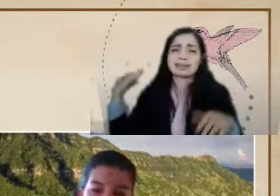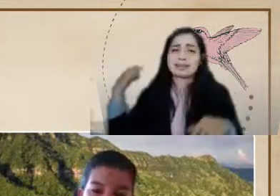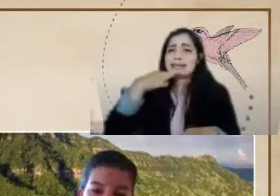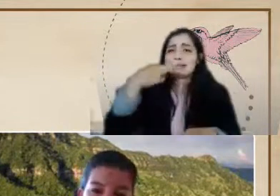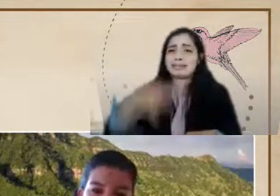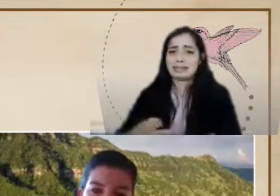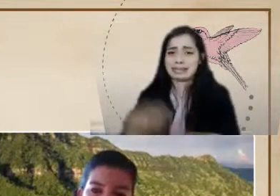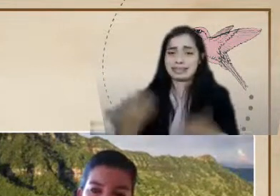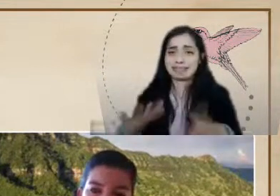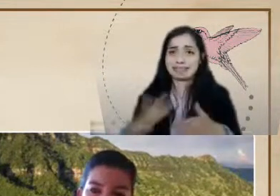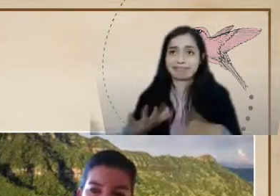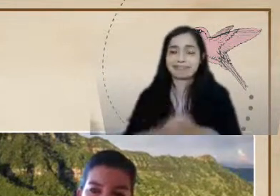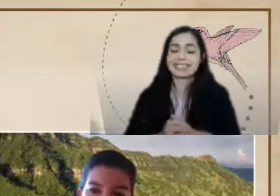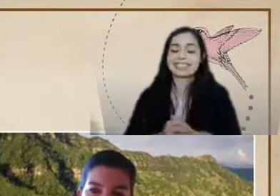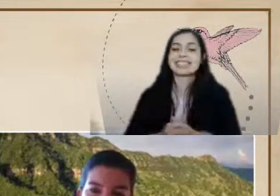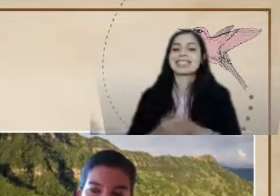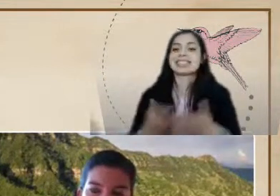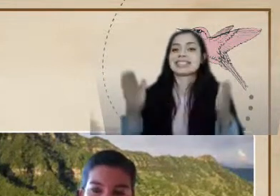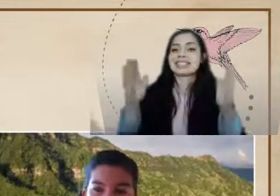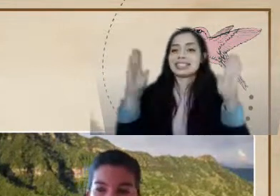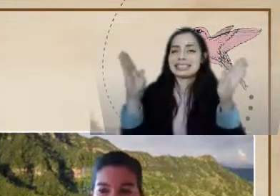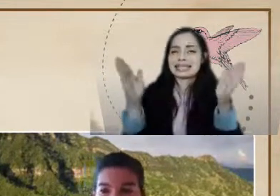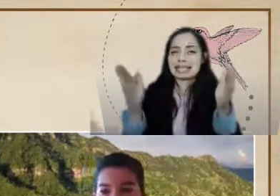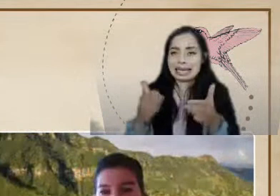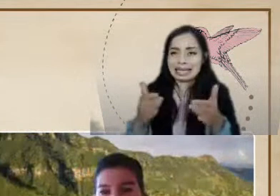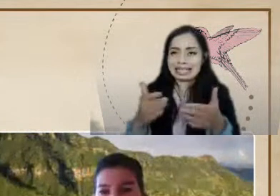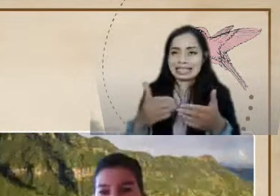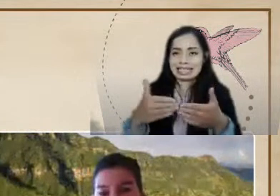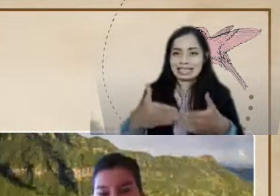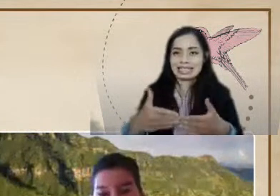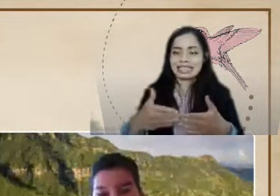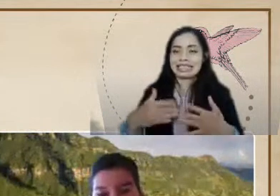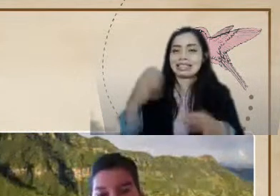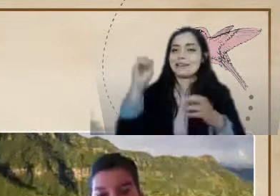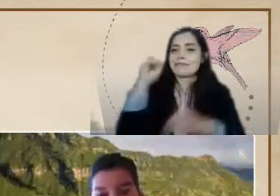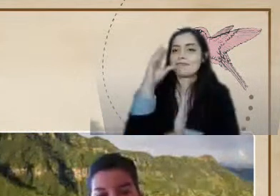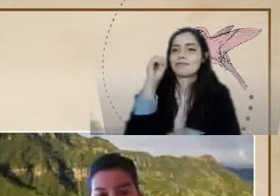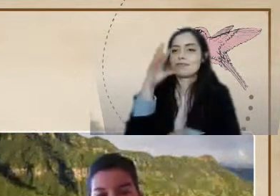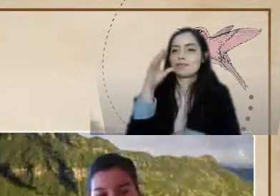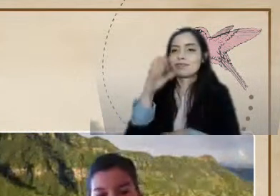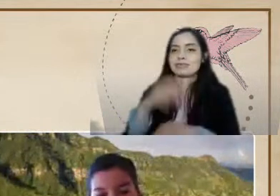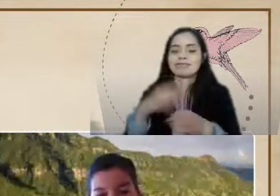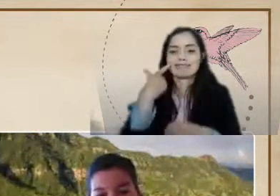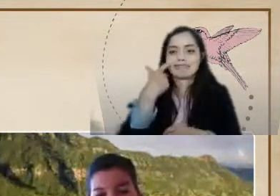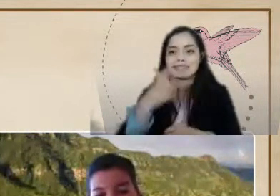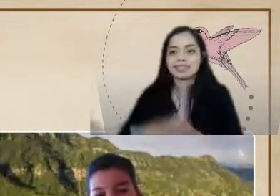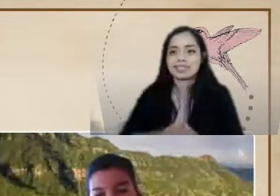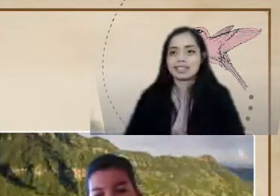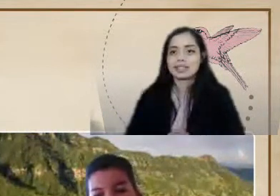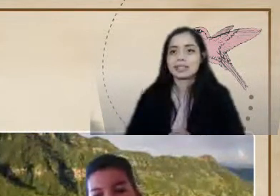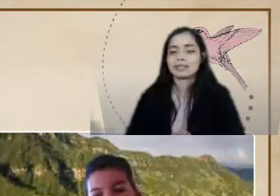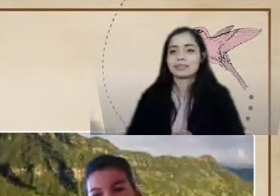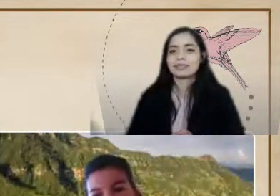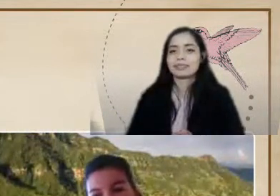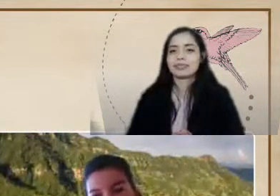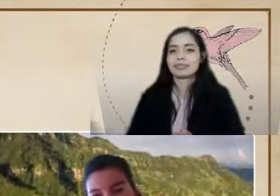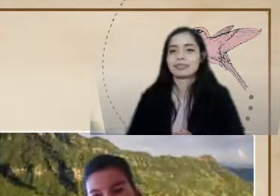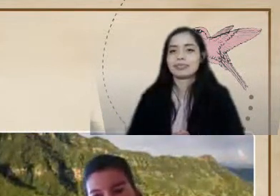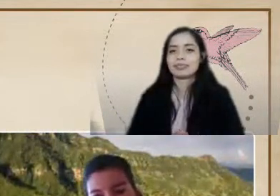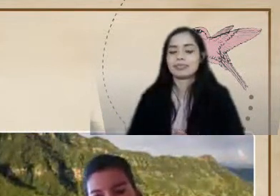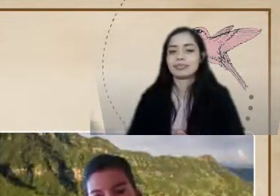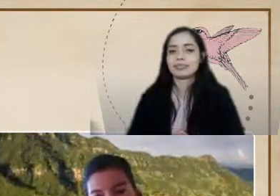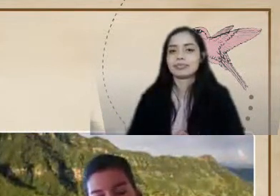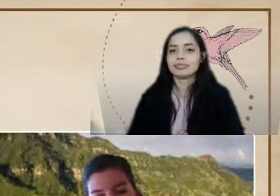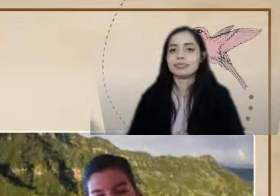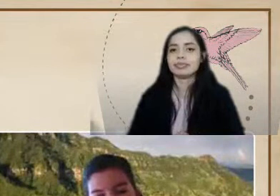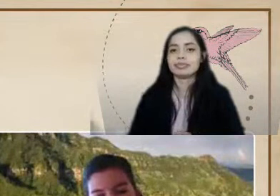de responder a las inquietudes, a las preguntas de investigación, pero también de pensar en cuáles de estos conocimientos pueden